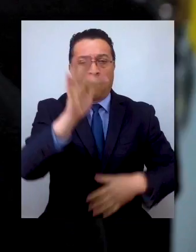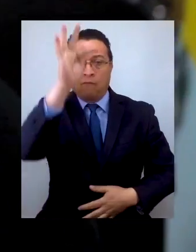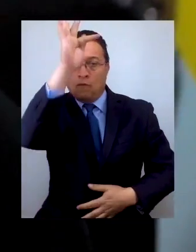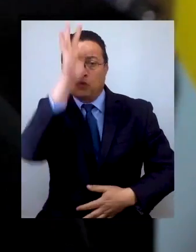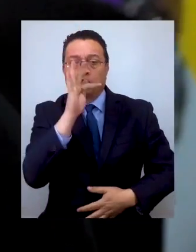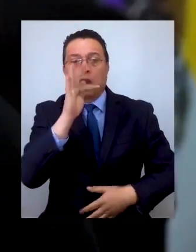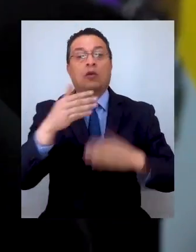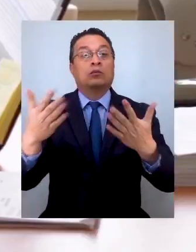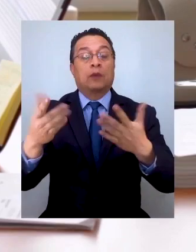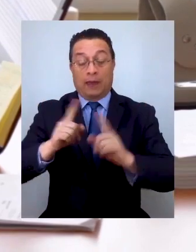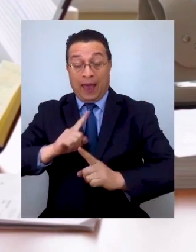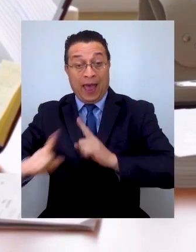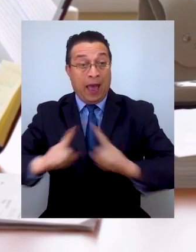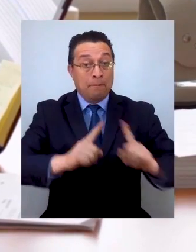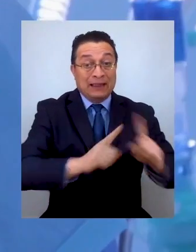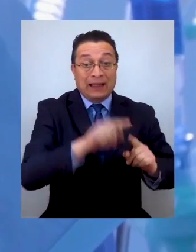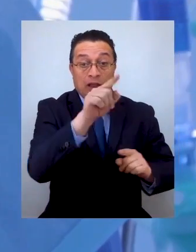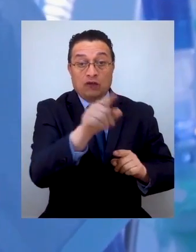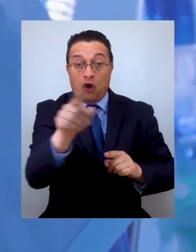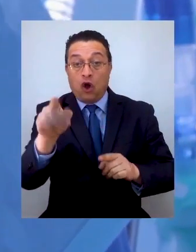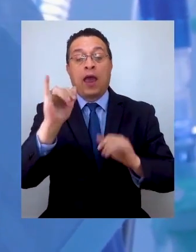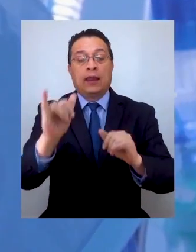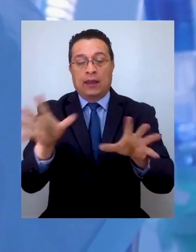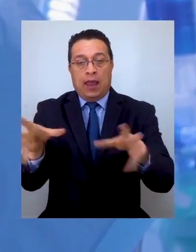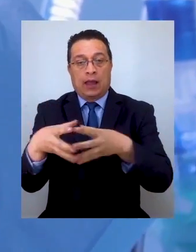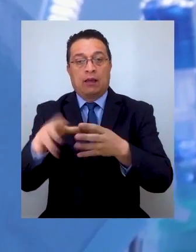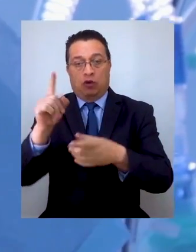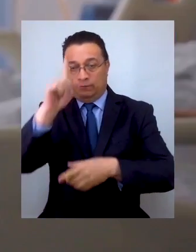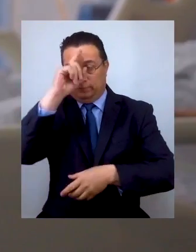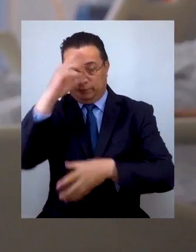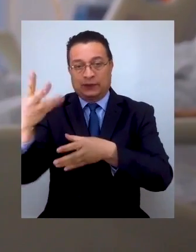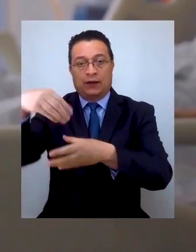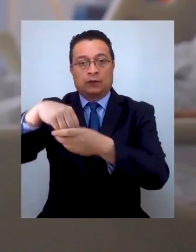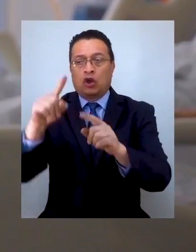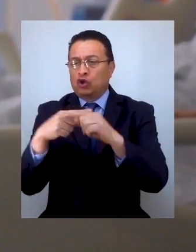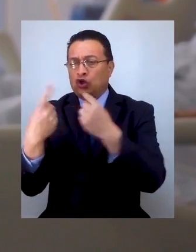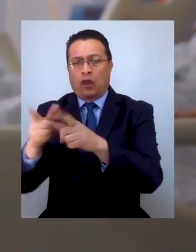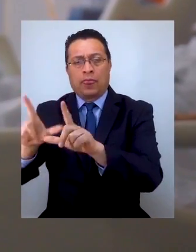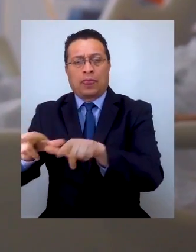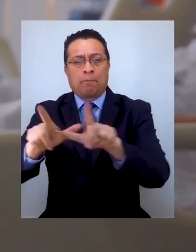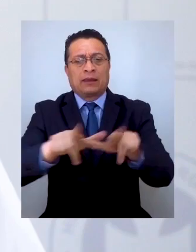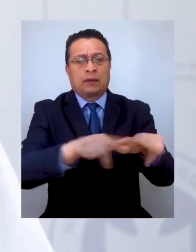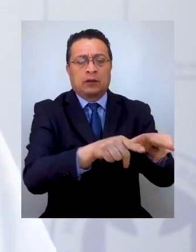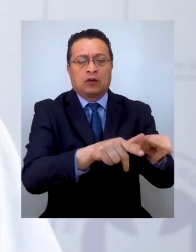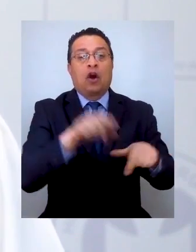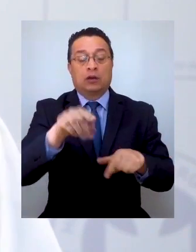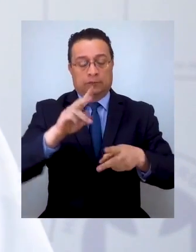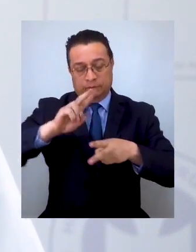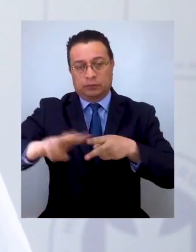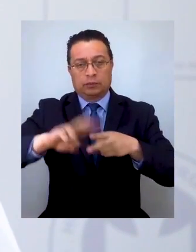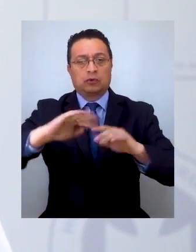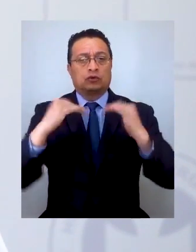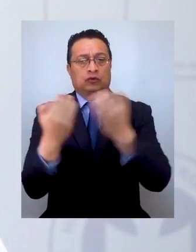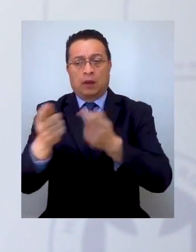funcionarios, desde los administrativos hasta el equipo clínico, pasando por todos los estamentos, y nos preparamos sobre